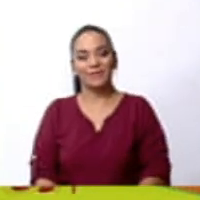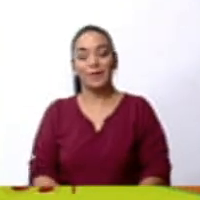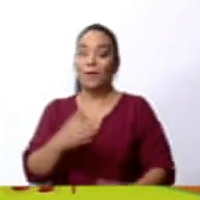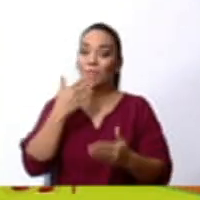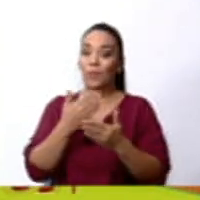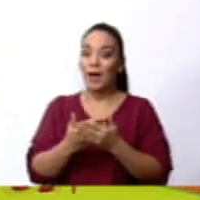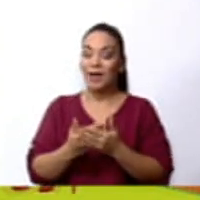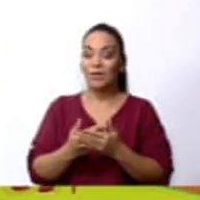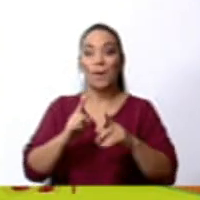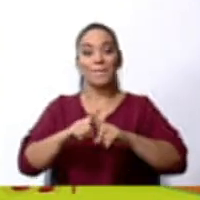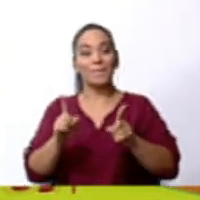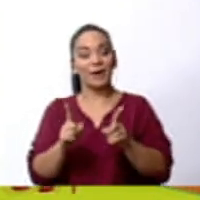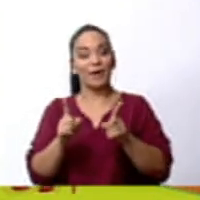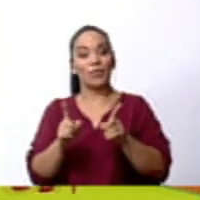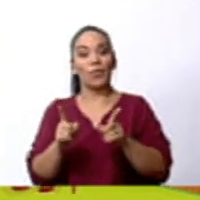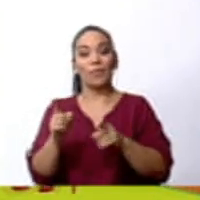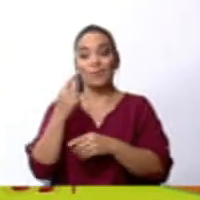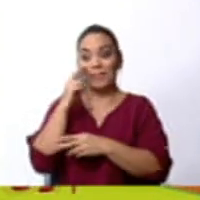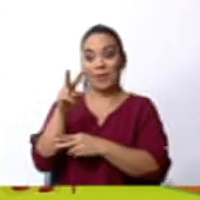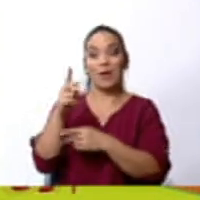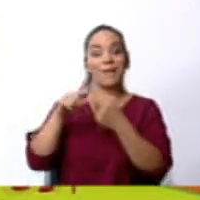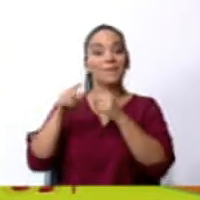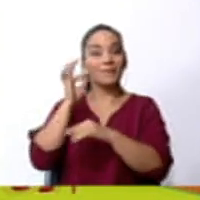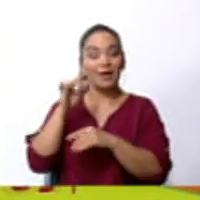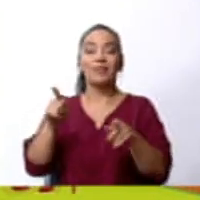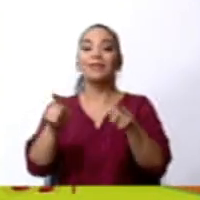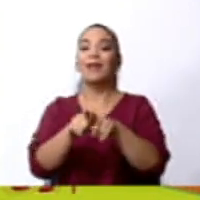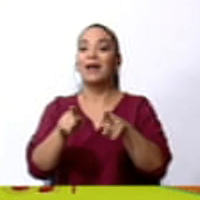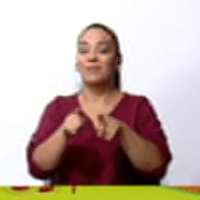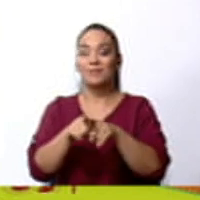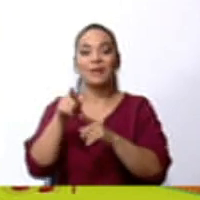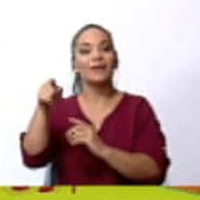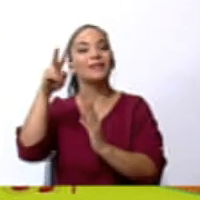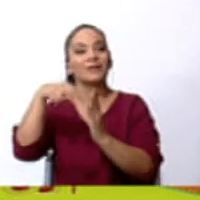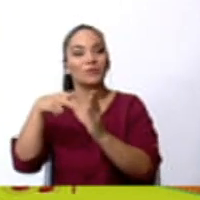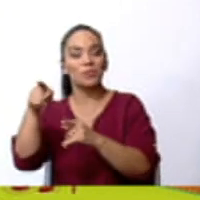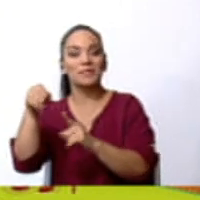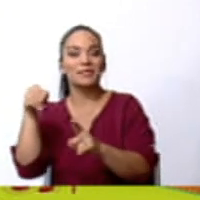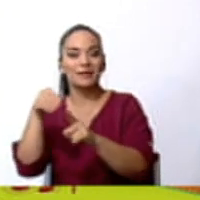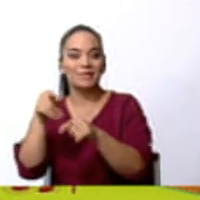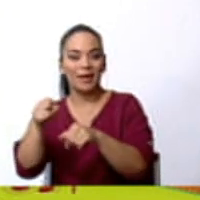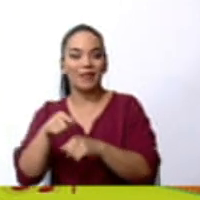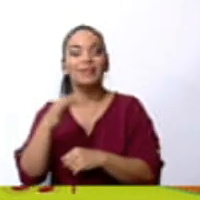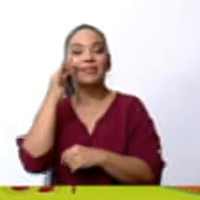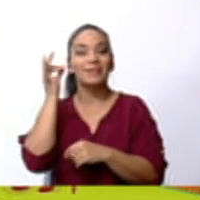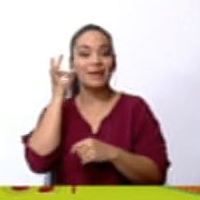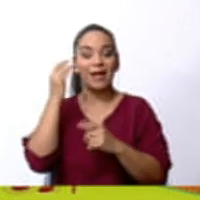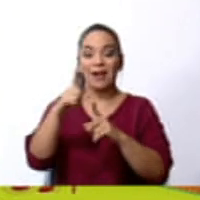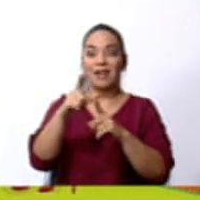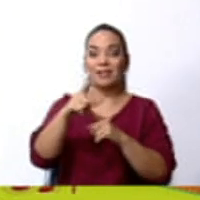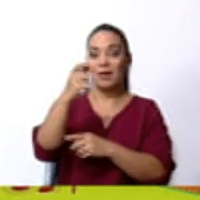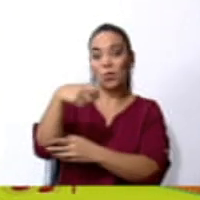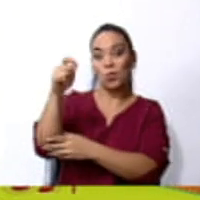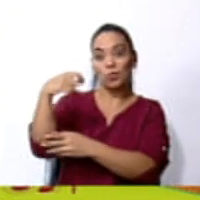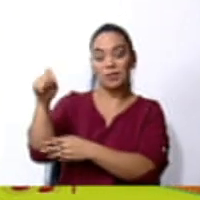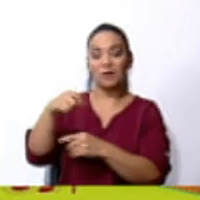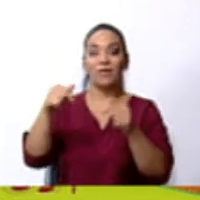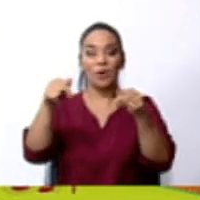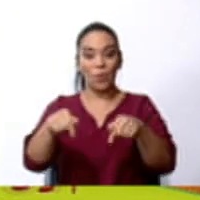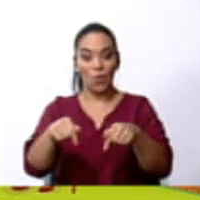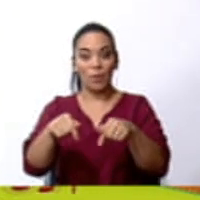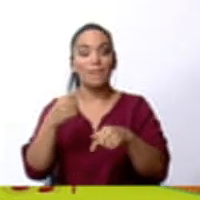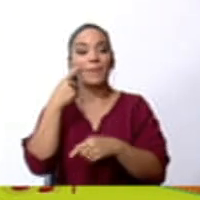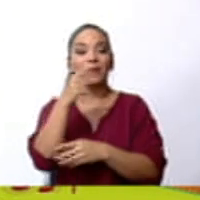Bueno, pero así como nuestra amiga también leyó ese mensaje de la tía en letra cursiva, hoy les tengo